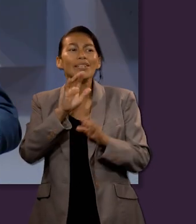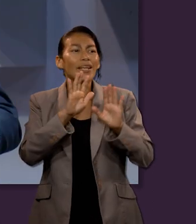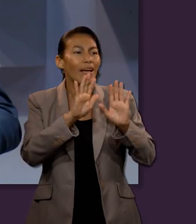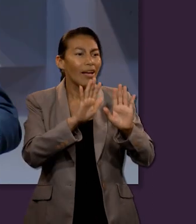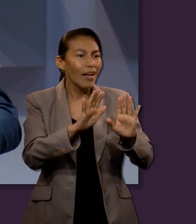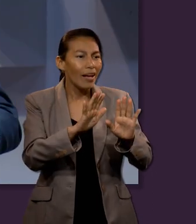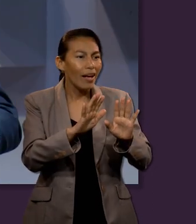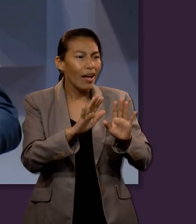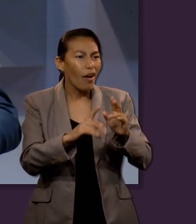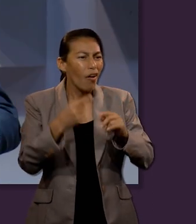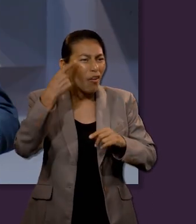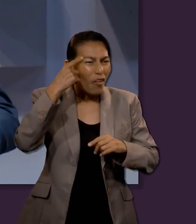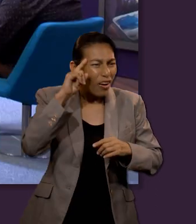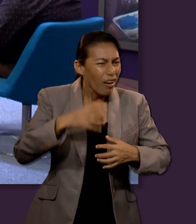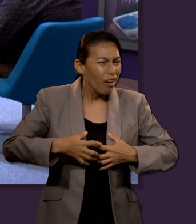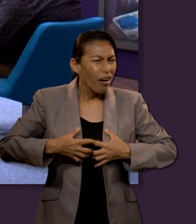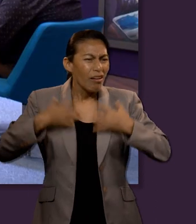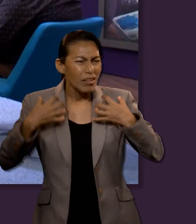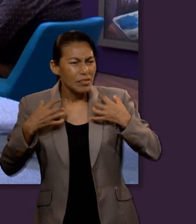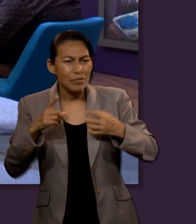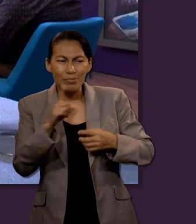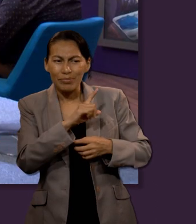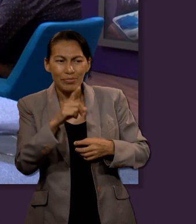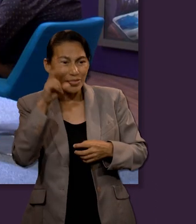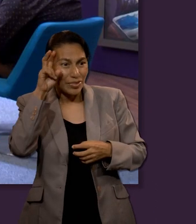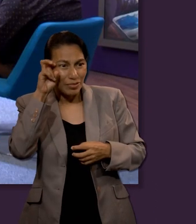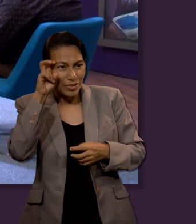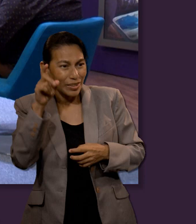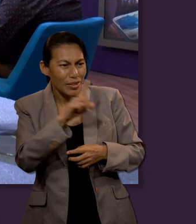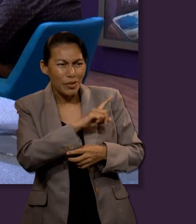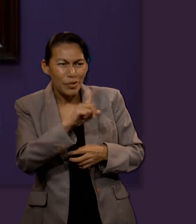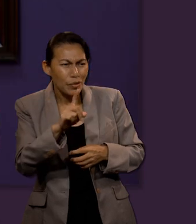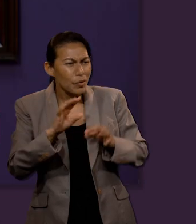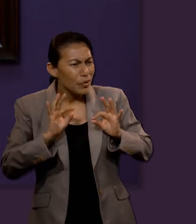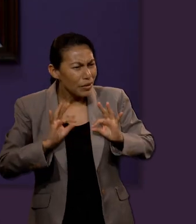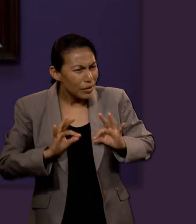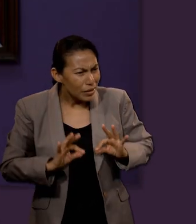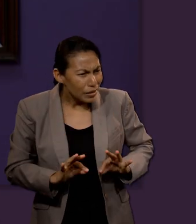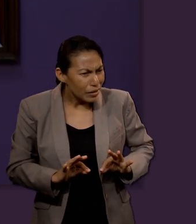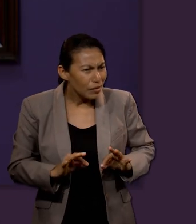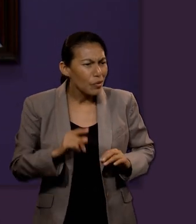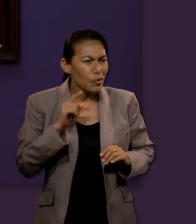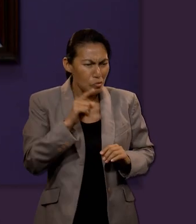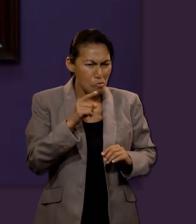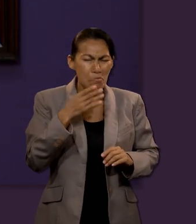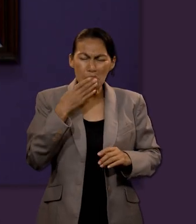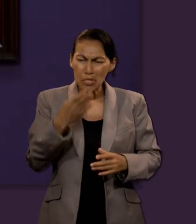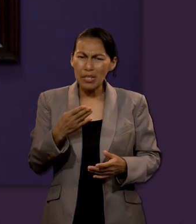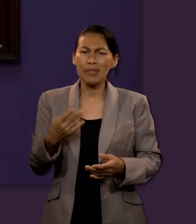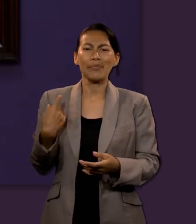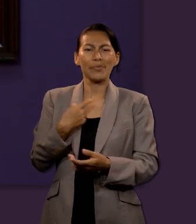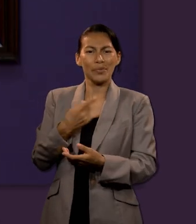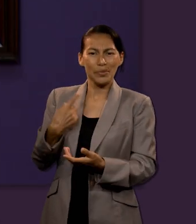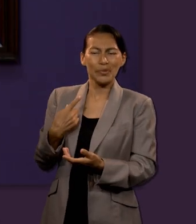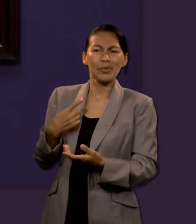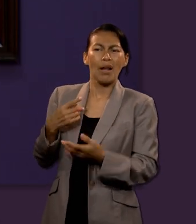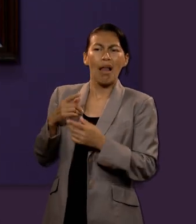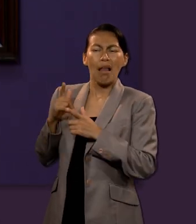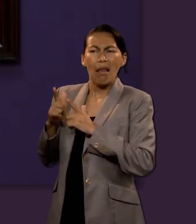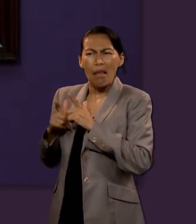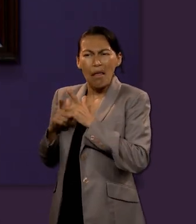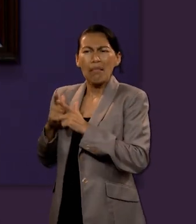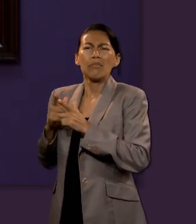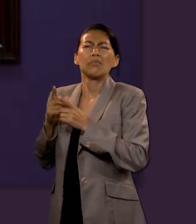no te irritas pues esto conduce al mal cuando nosotros envidiamos queremos las cosas que otras personas ya están